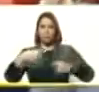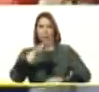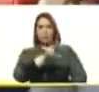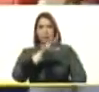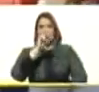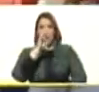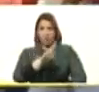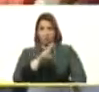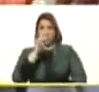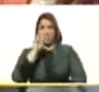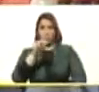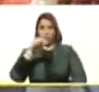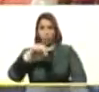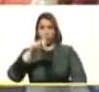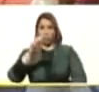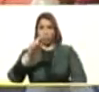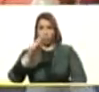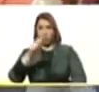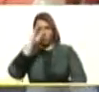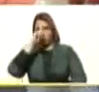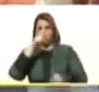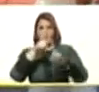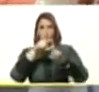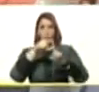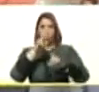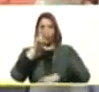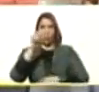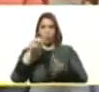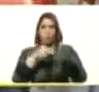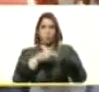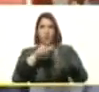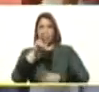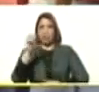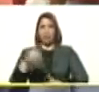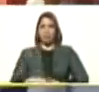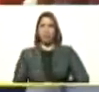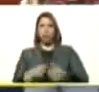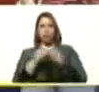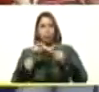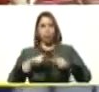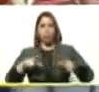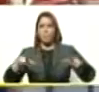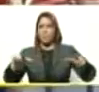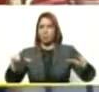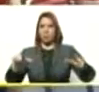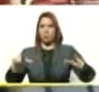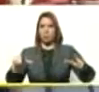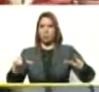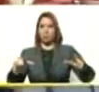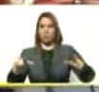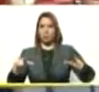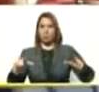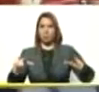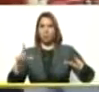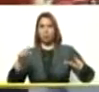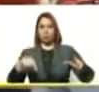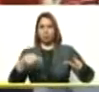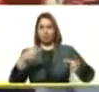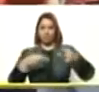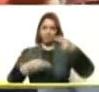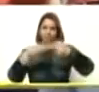3R.net rumbo al 2030 a todos los espacios y